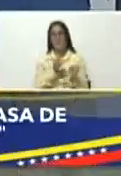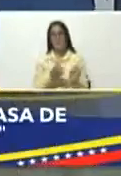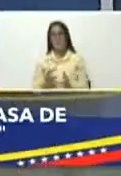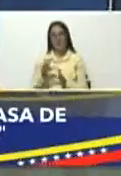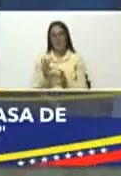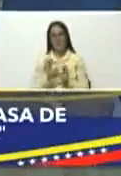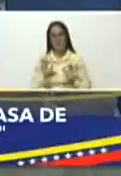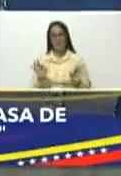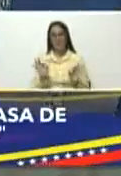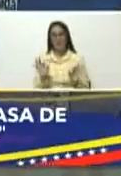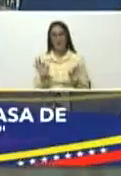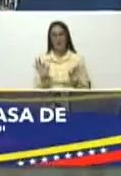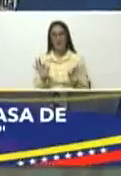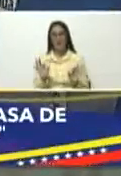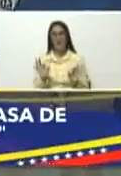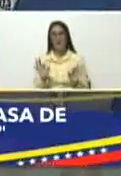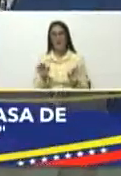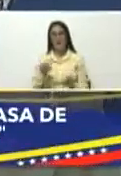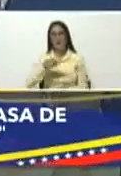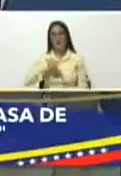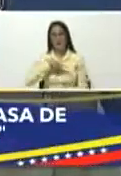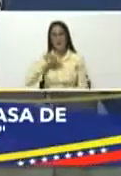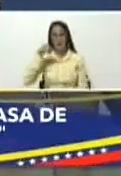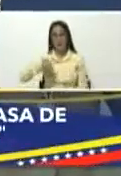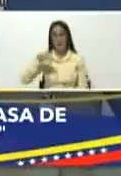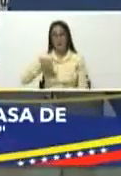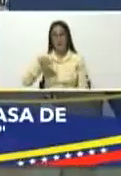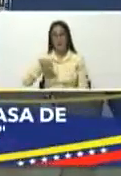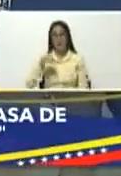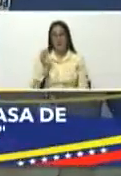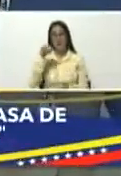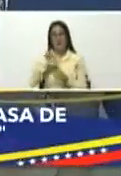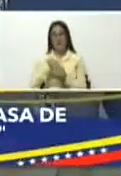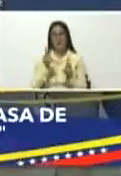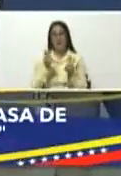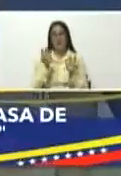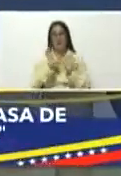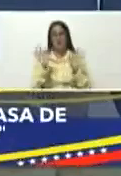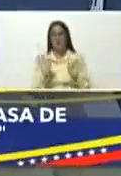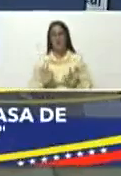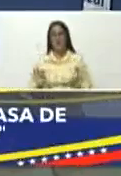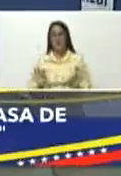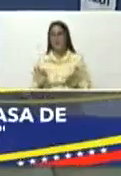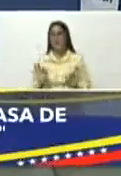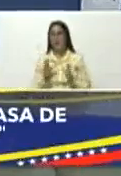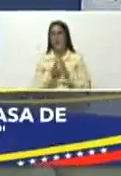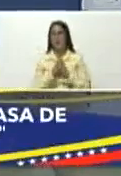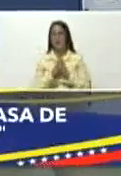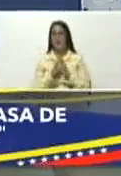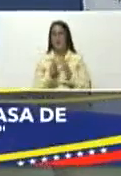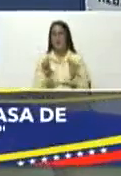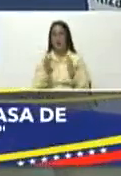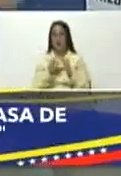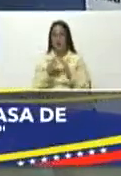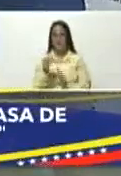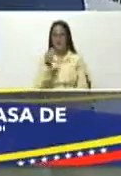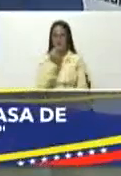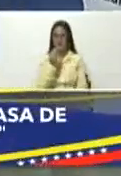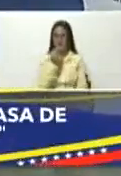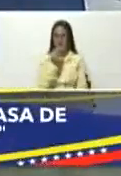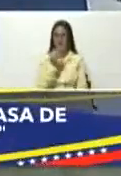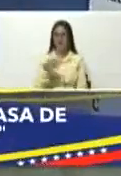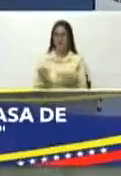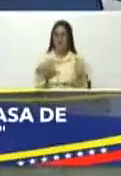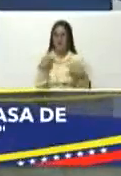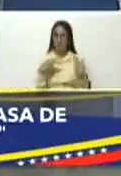especial, nosotros hoy estamos incorporando una nueva modalidad, que es que todas estas casas de alimentación, este